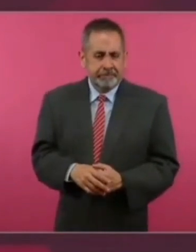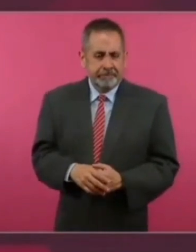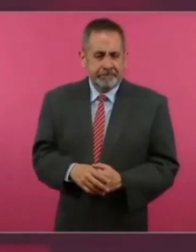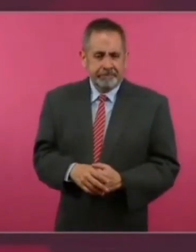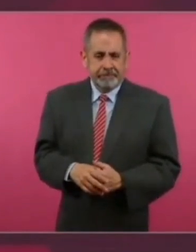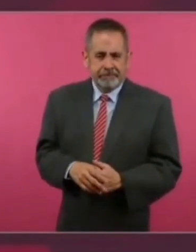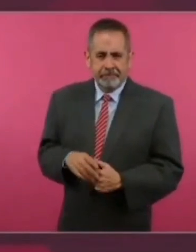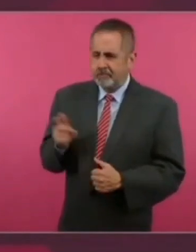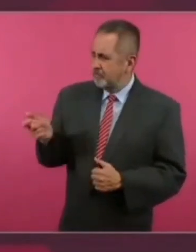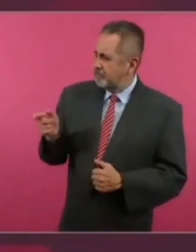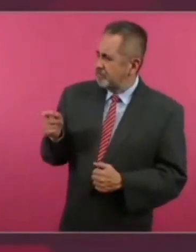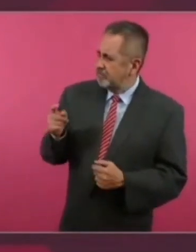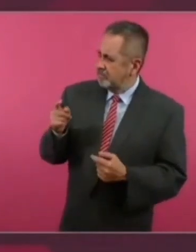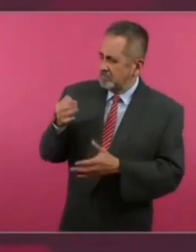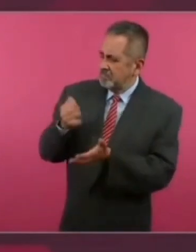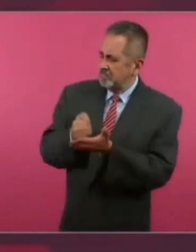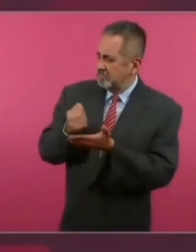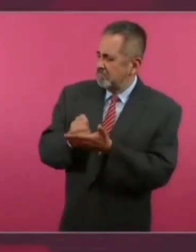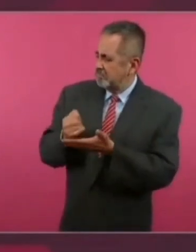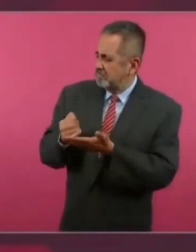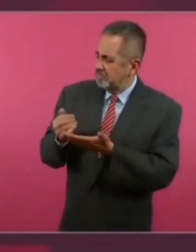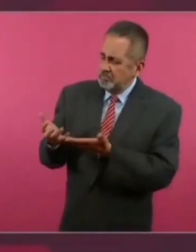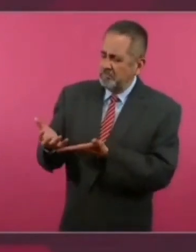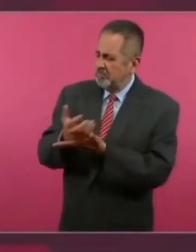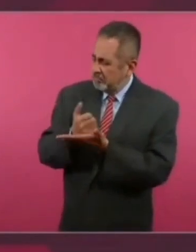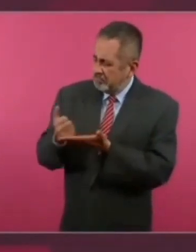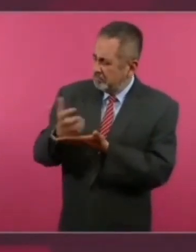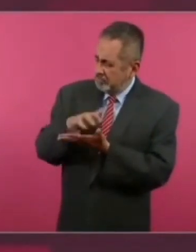no van a recaudar nada.